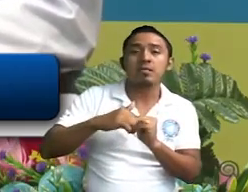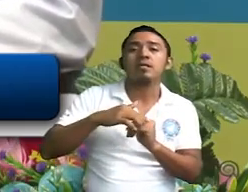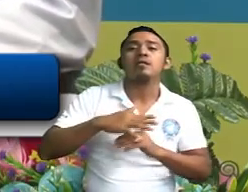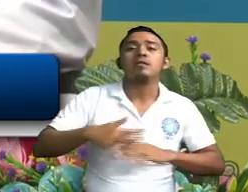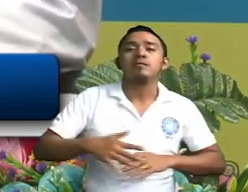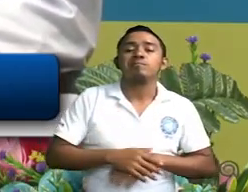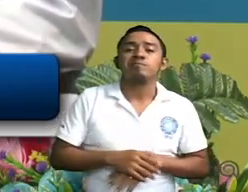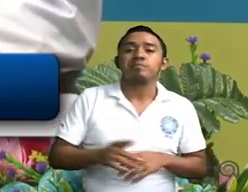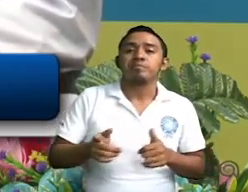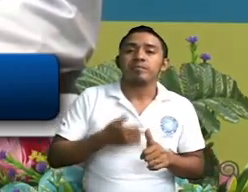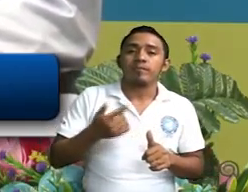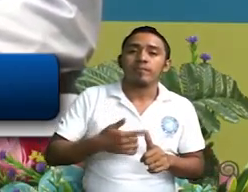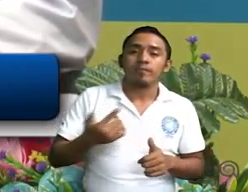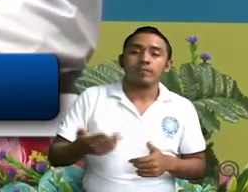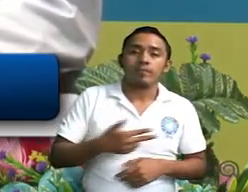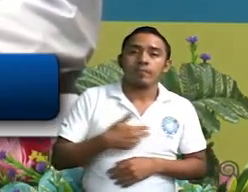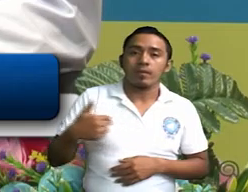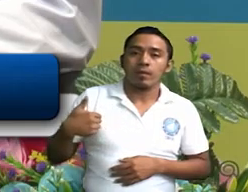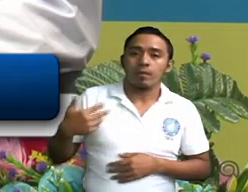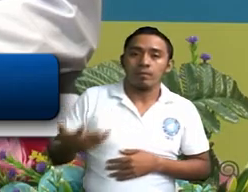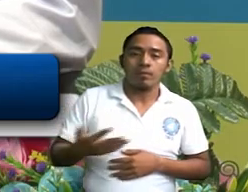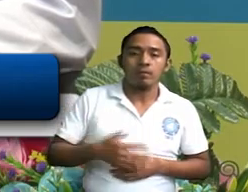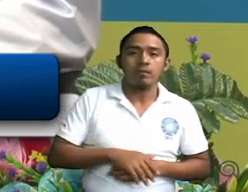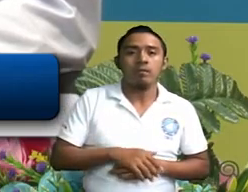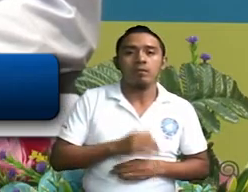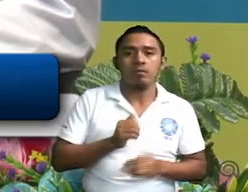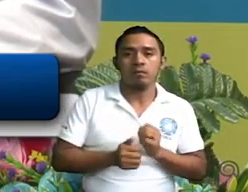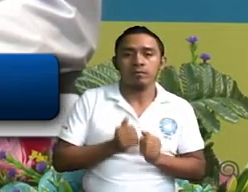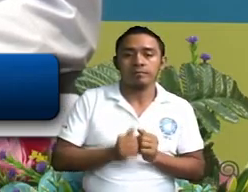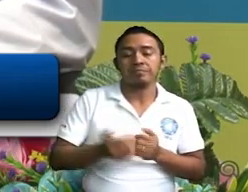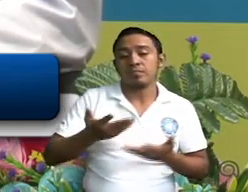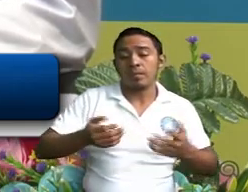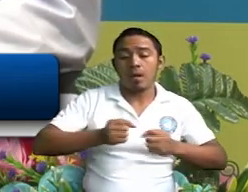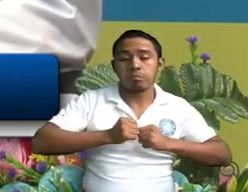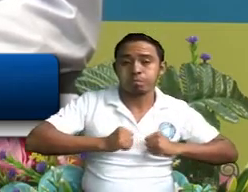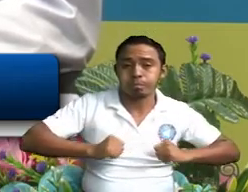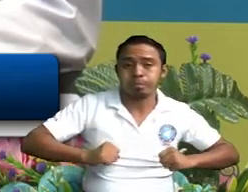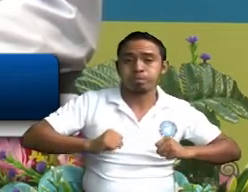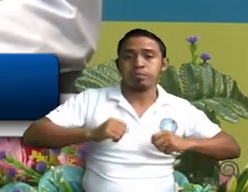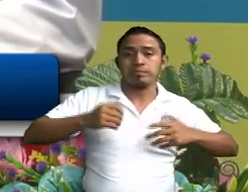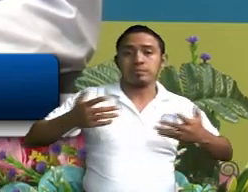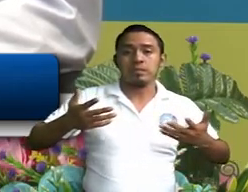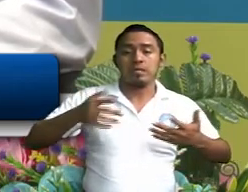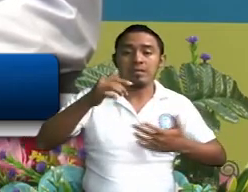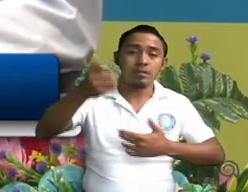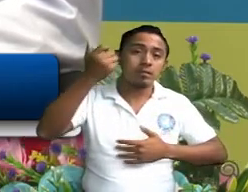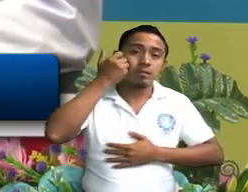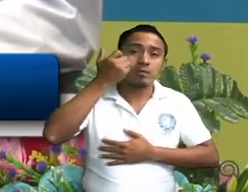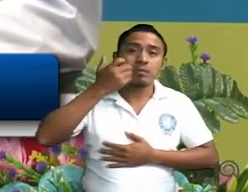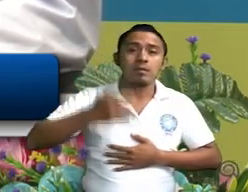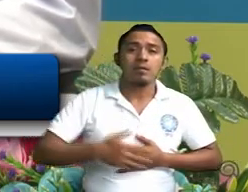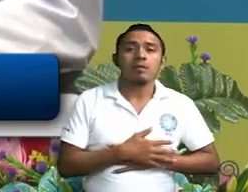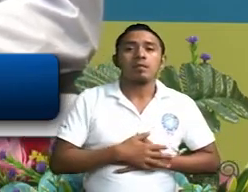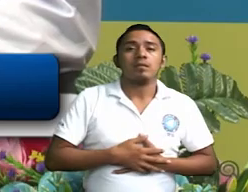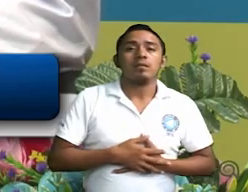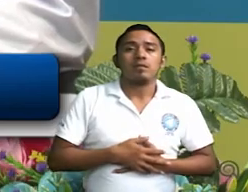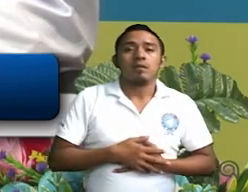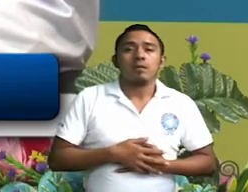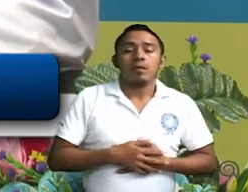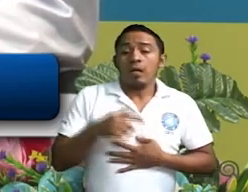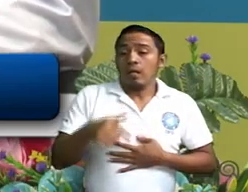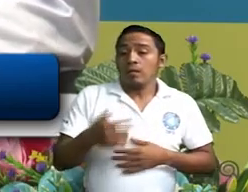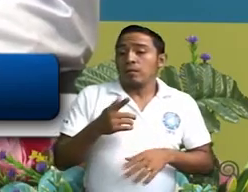el primer factor que desencadena todos estos problemas es la obesidad. Ajá. La obesidad es la enfermedad, yo creo, del